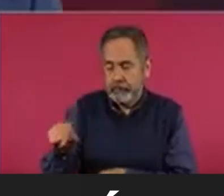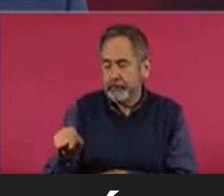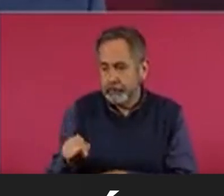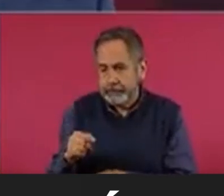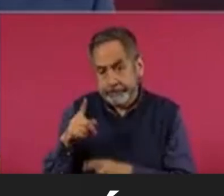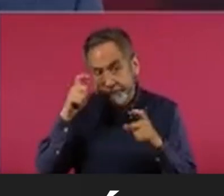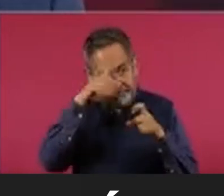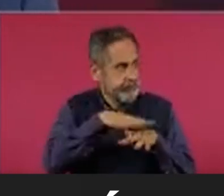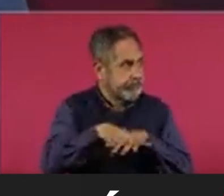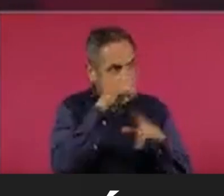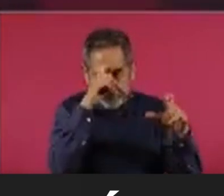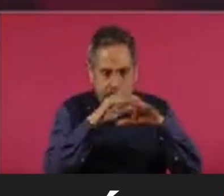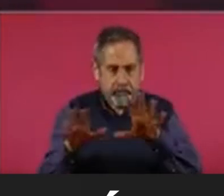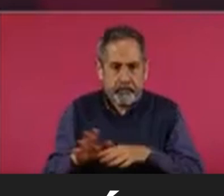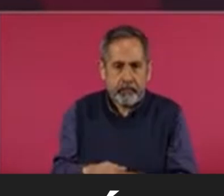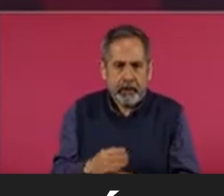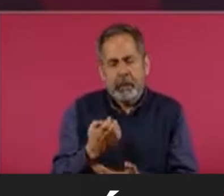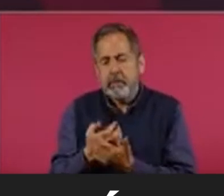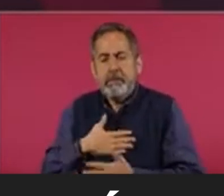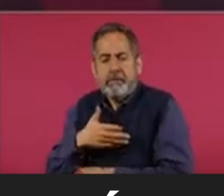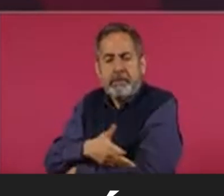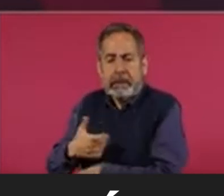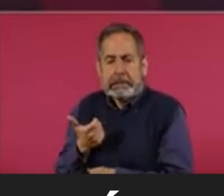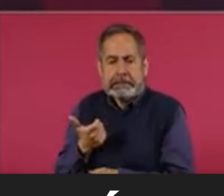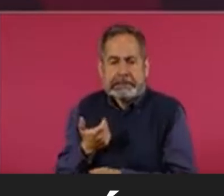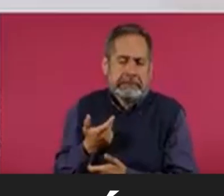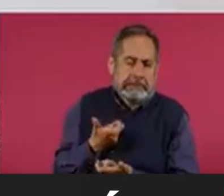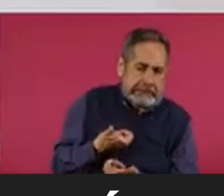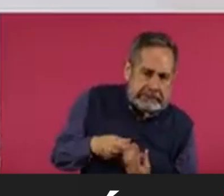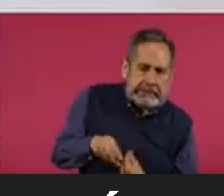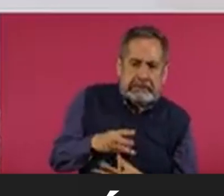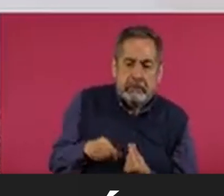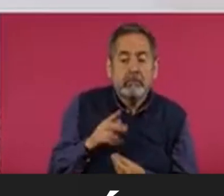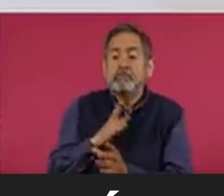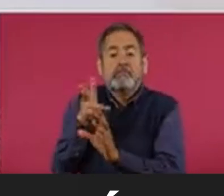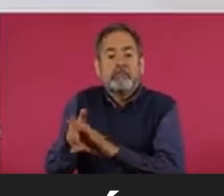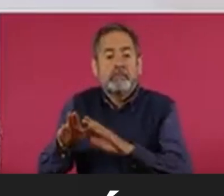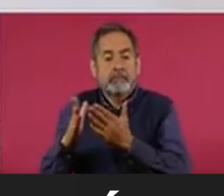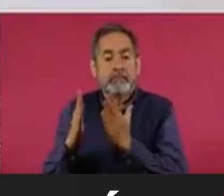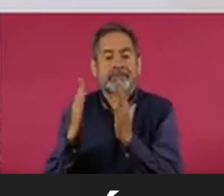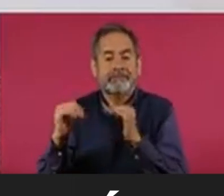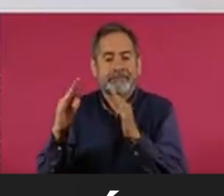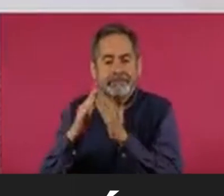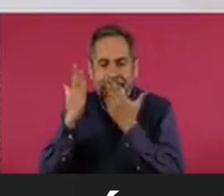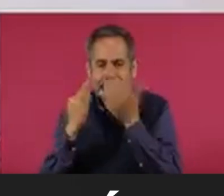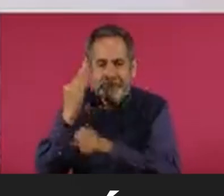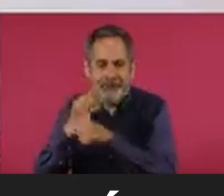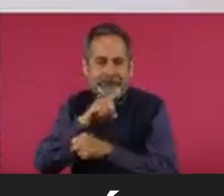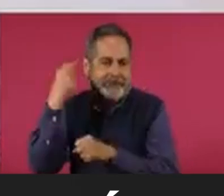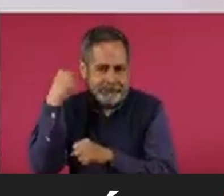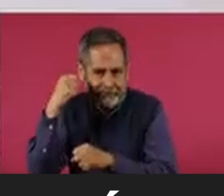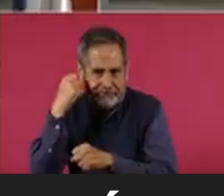momentos difíciles por la situación económica de mi familia, y vivía en la casa del estudiante tabasqueño y luego